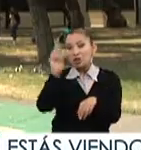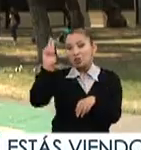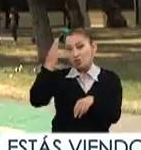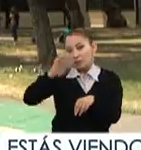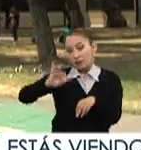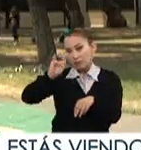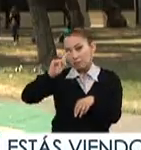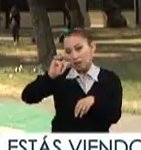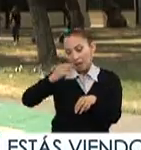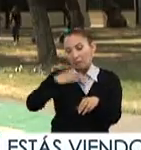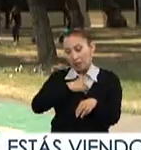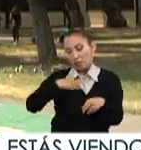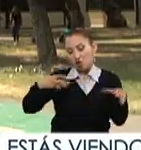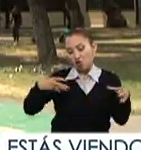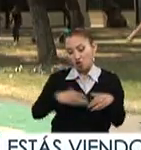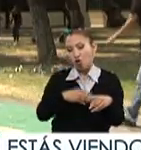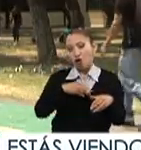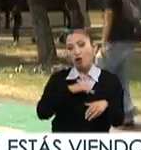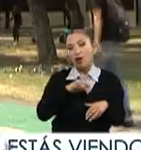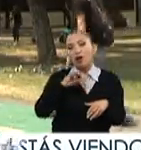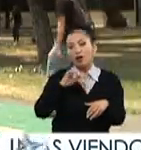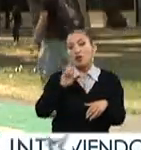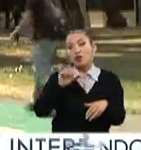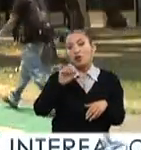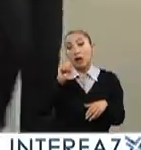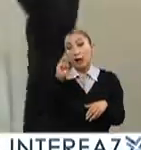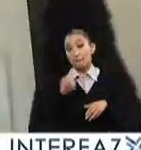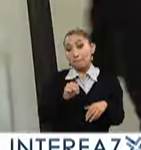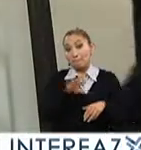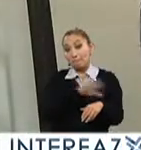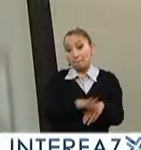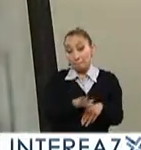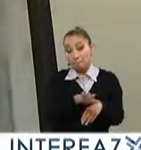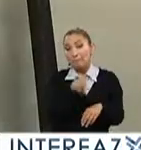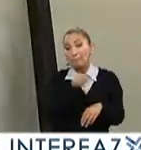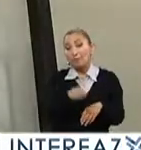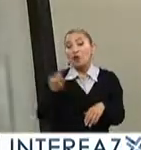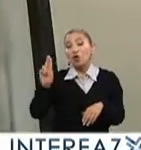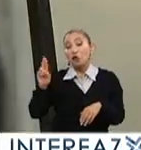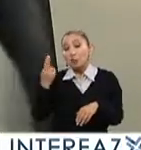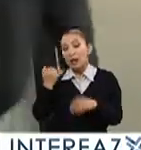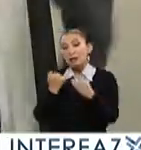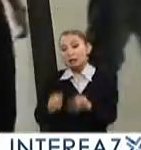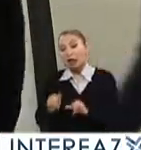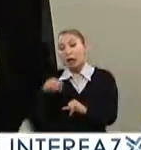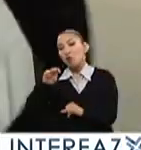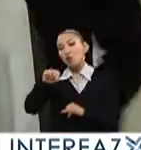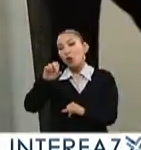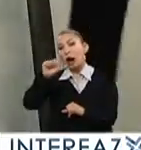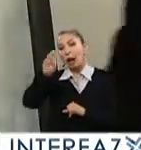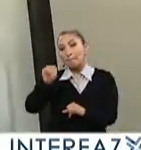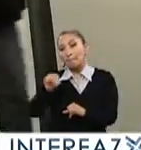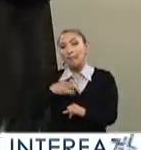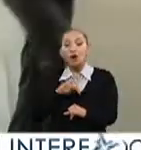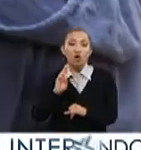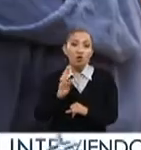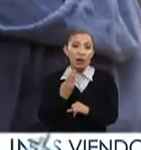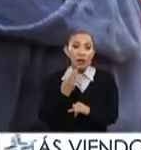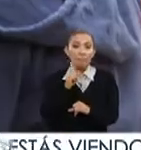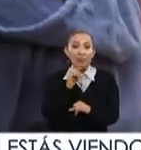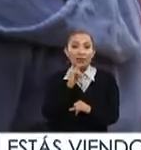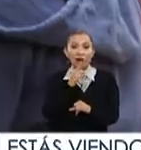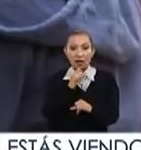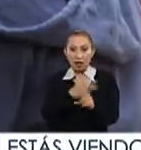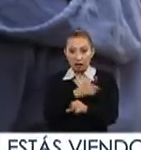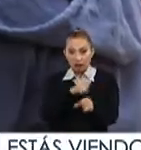superior, pertenecientes a la Universidad Nacional Autónoma de México, la Universidad Autónoma Metropolitana, la Universidad